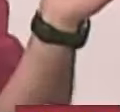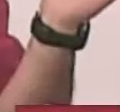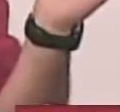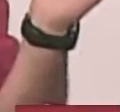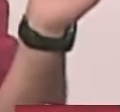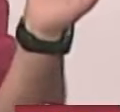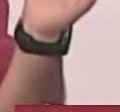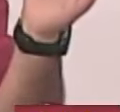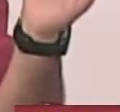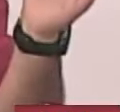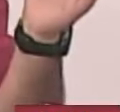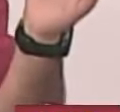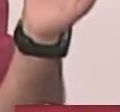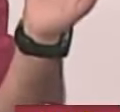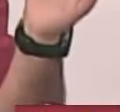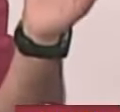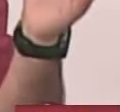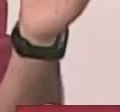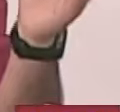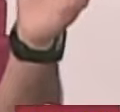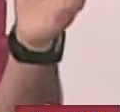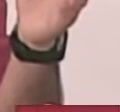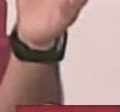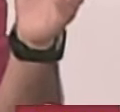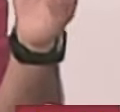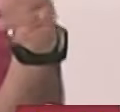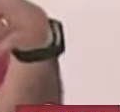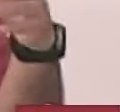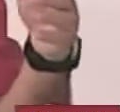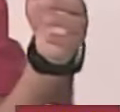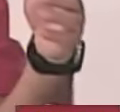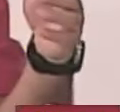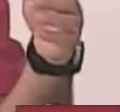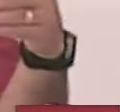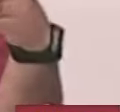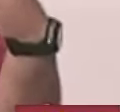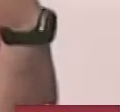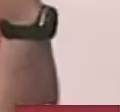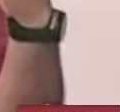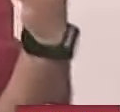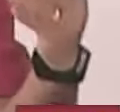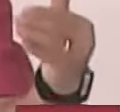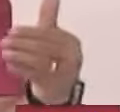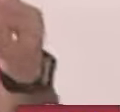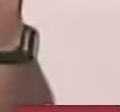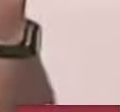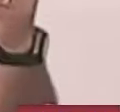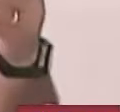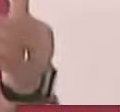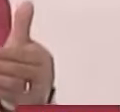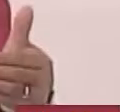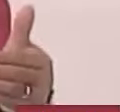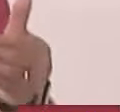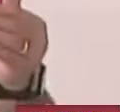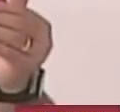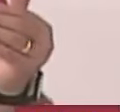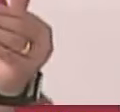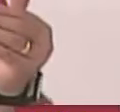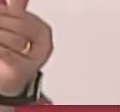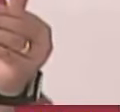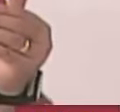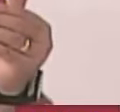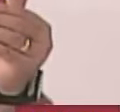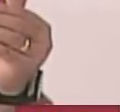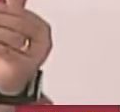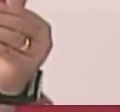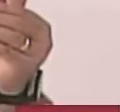vamos a ir a las elecciones. Porque lo hemos dicho, ni con presiones, ni con sanciones, ni con bloqueos van a poder con el pueblo de Venezuela.